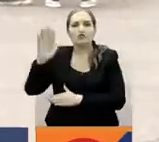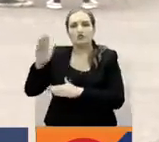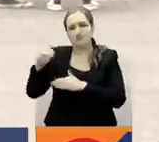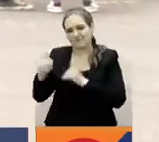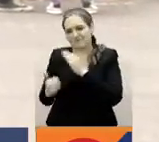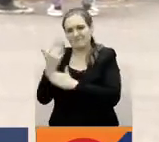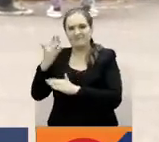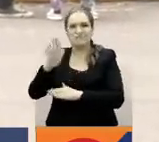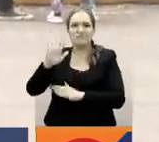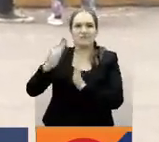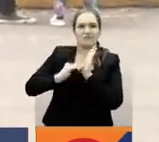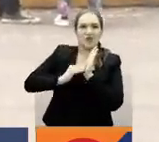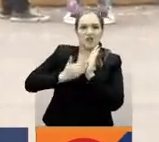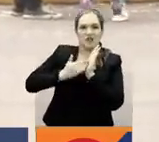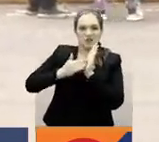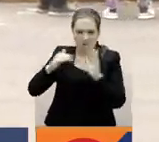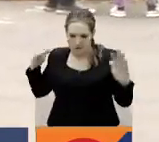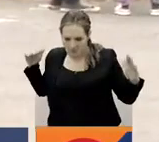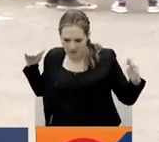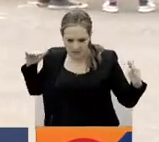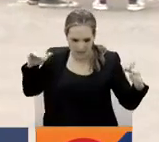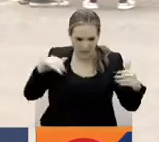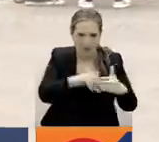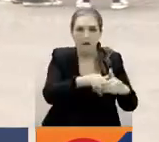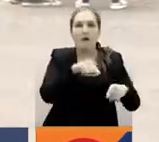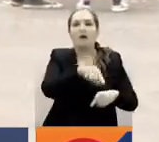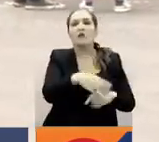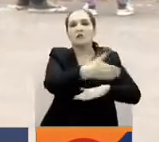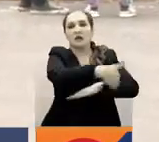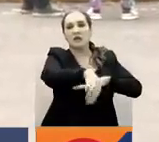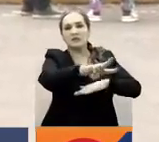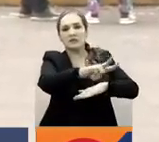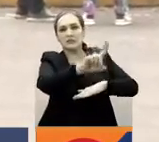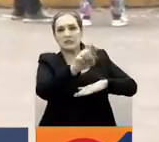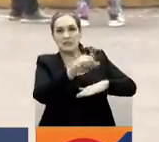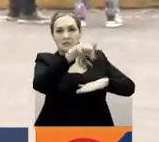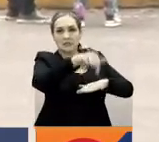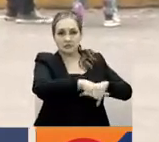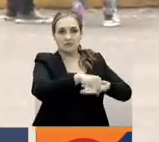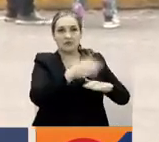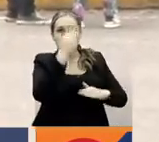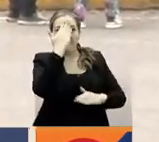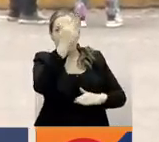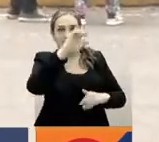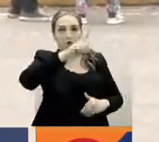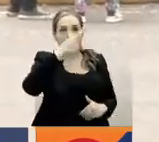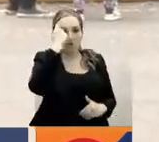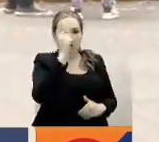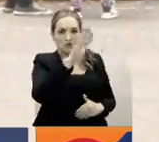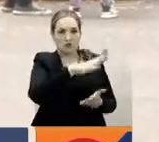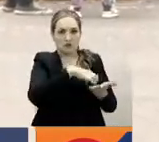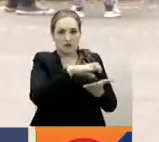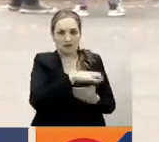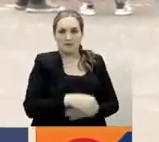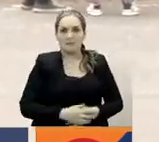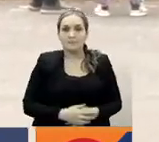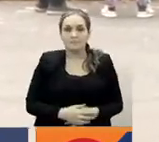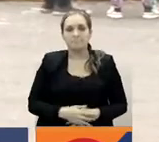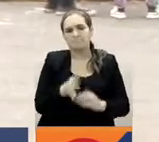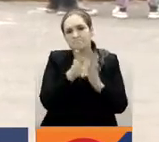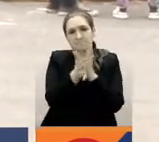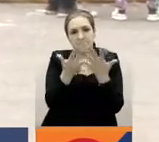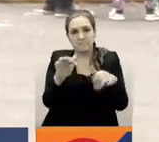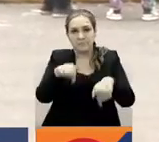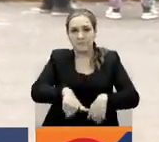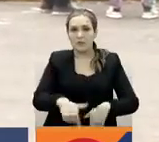luego por toda la carrera 27 hasta la calle 36 y finalmente llegar frente a la gobernación de Santander. Pues es toda la